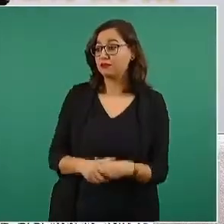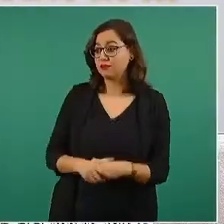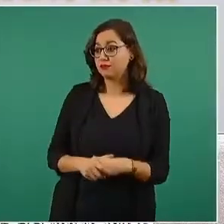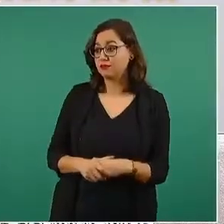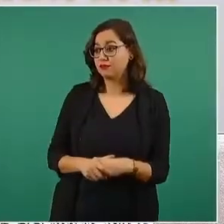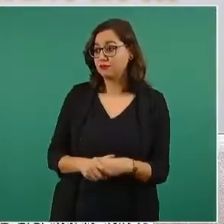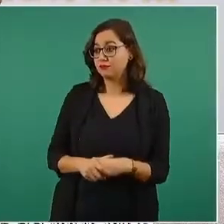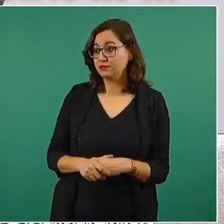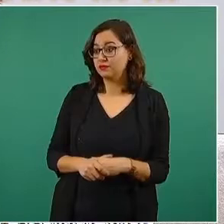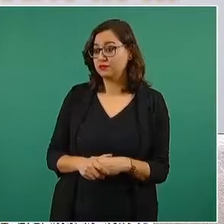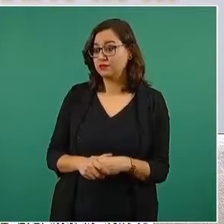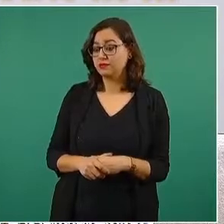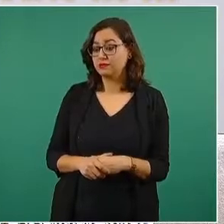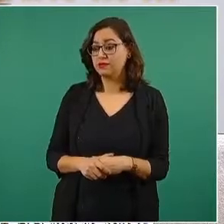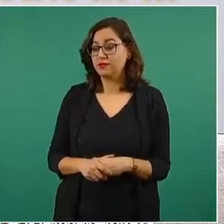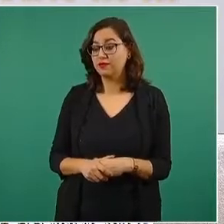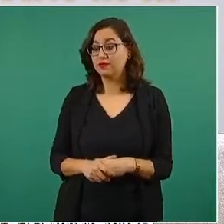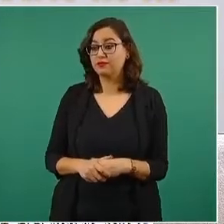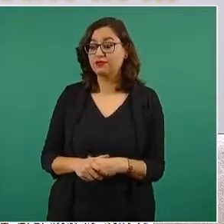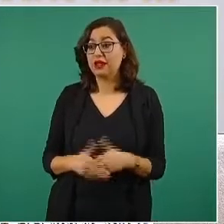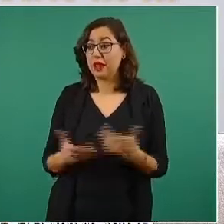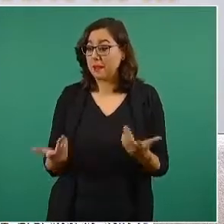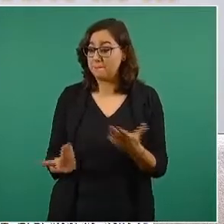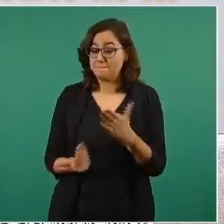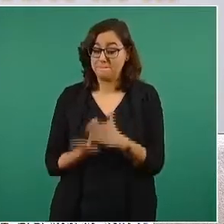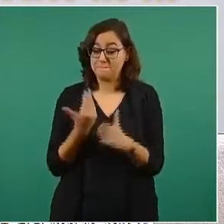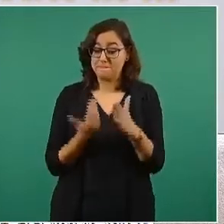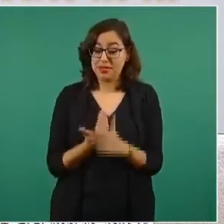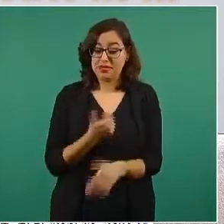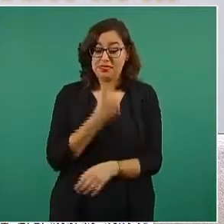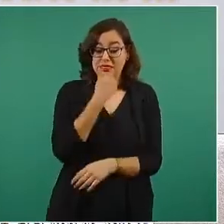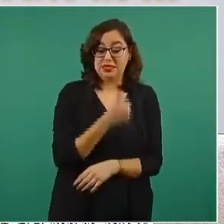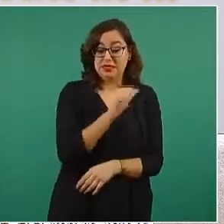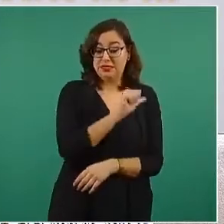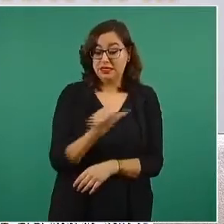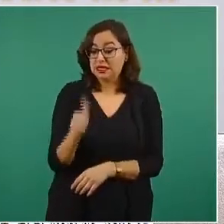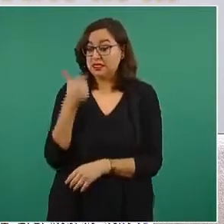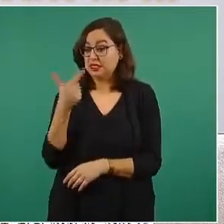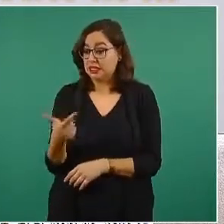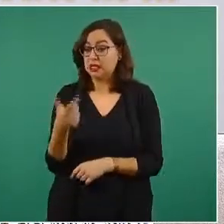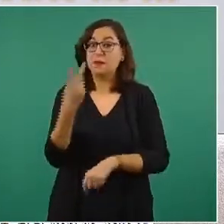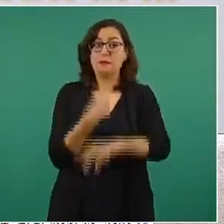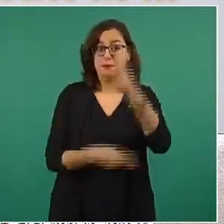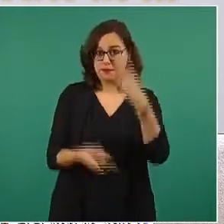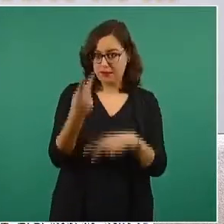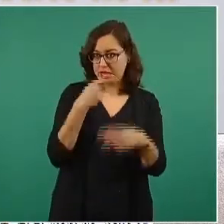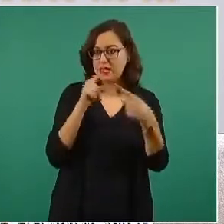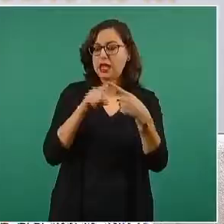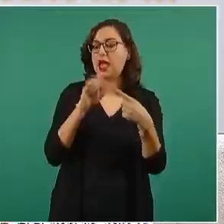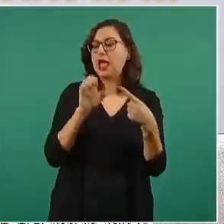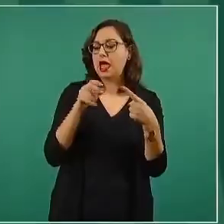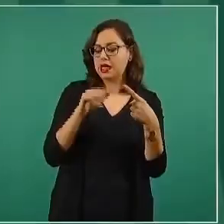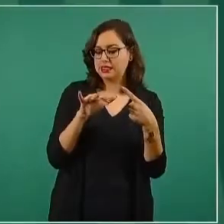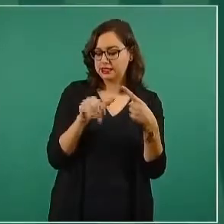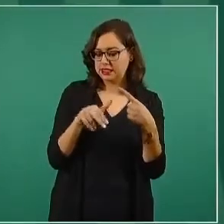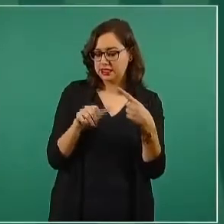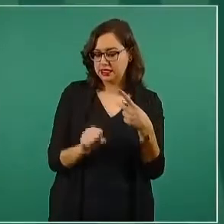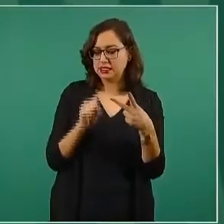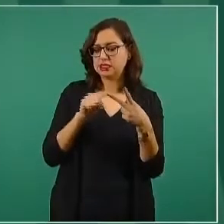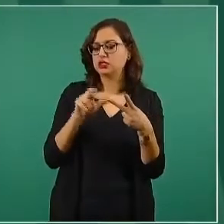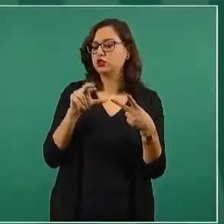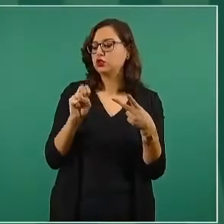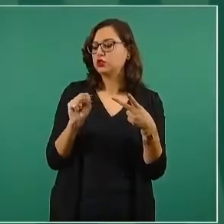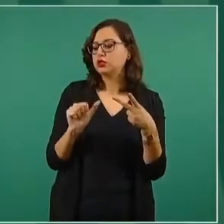todos los días, en la mañana, de 6 a 7, está Alejandro Encinas, está Rosa